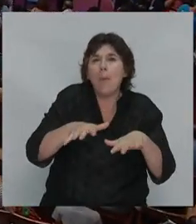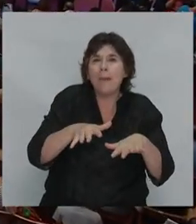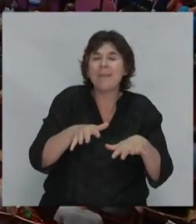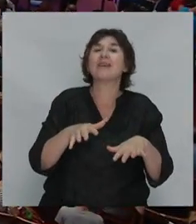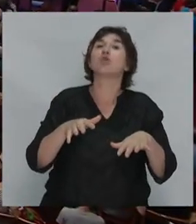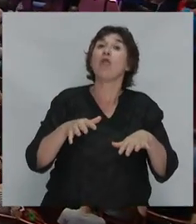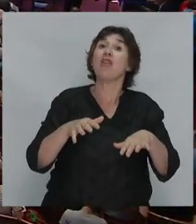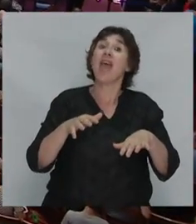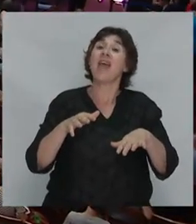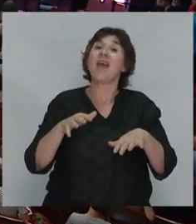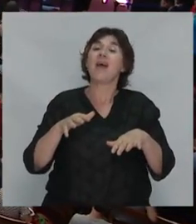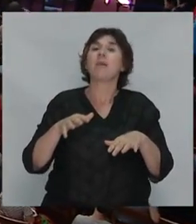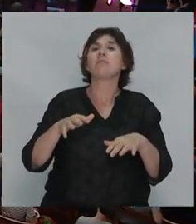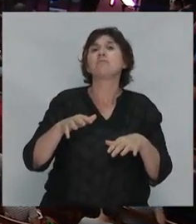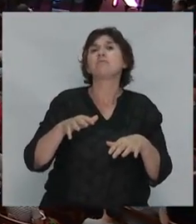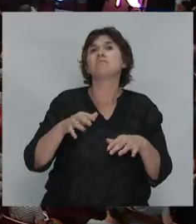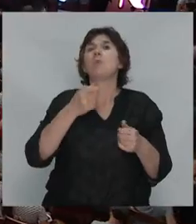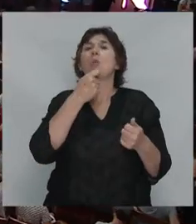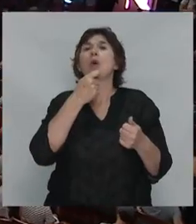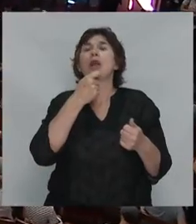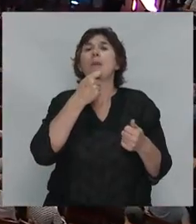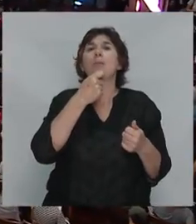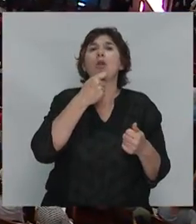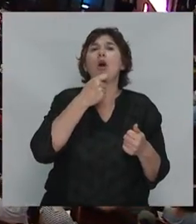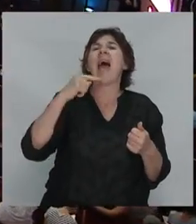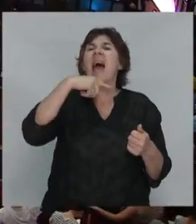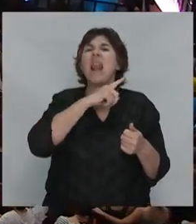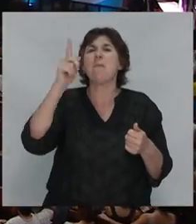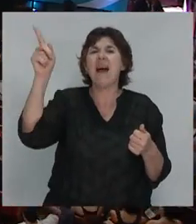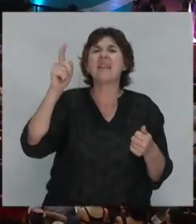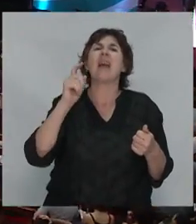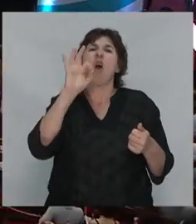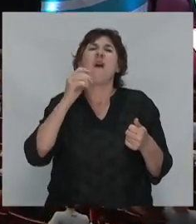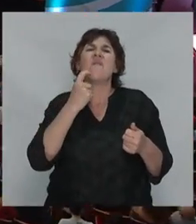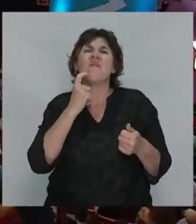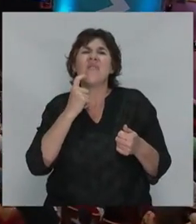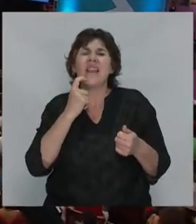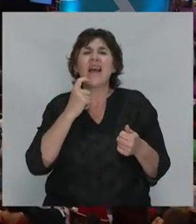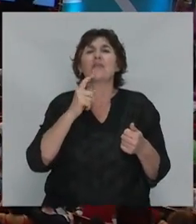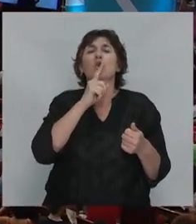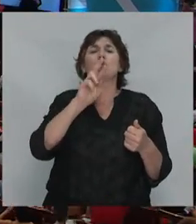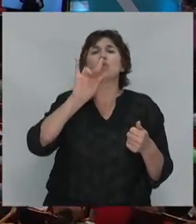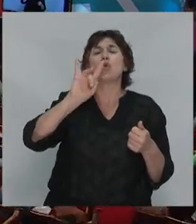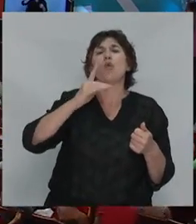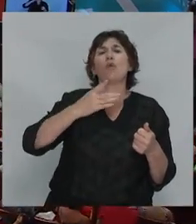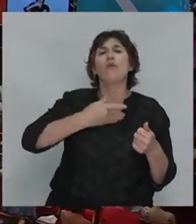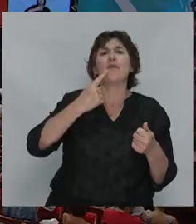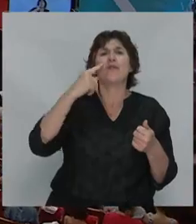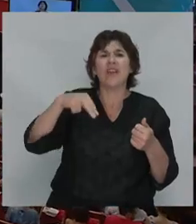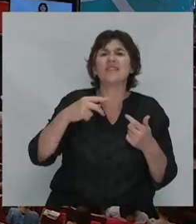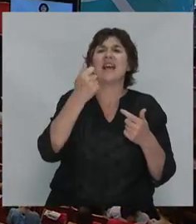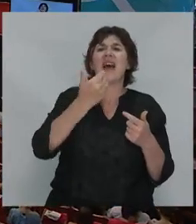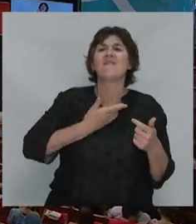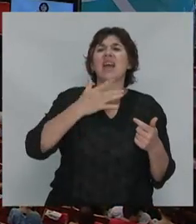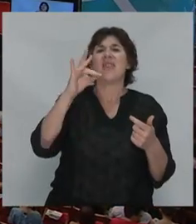de populismo de derecha como fede en alemania o finlandia los true finns o en